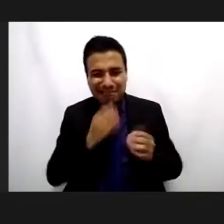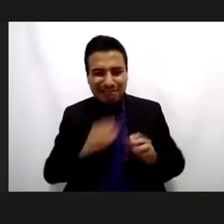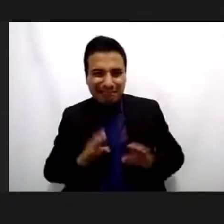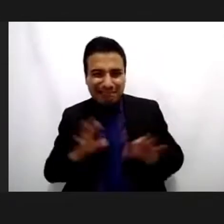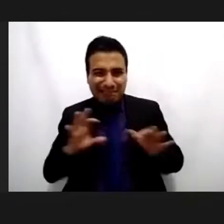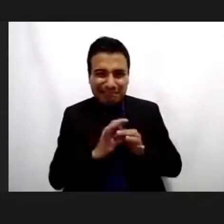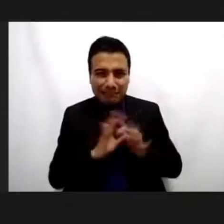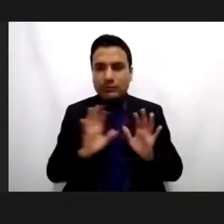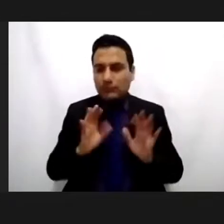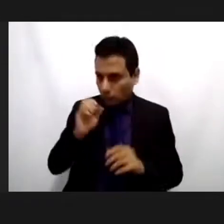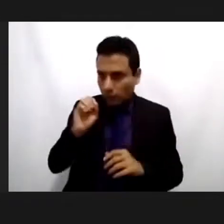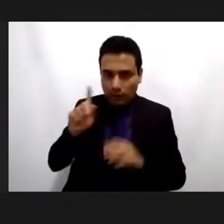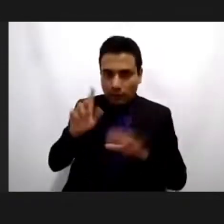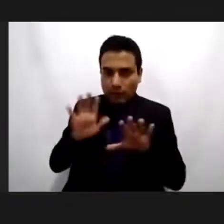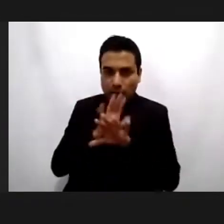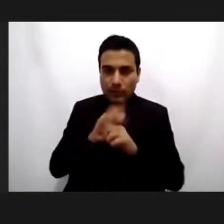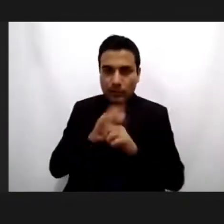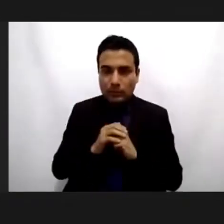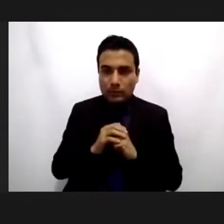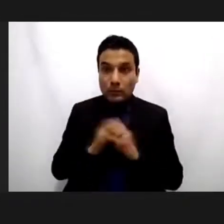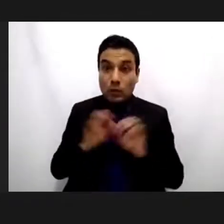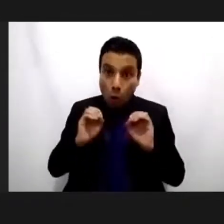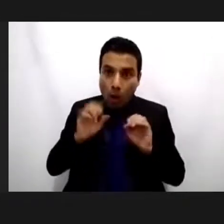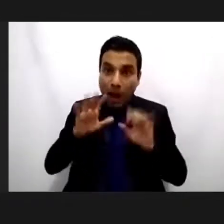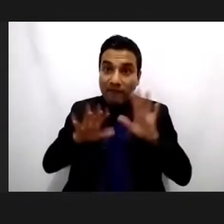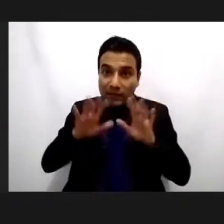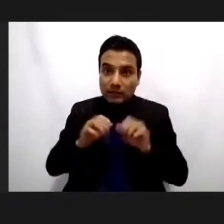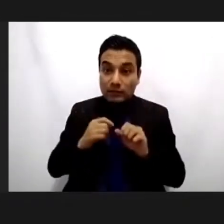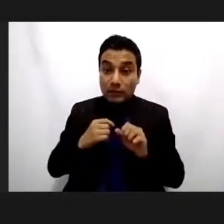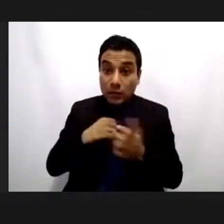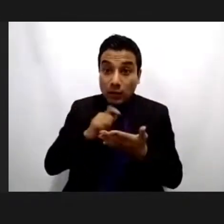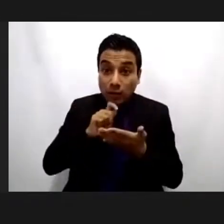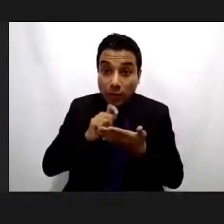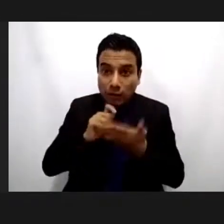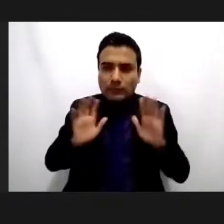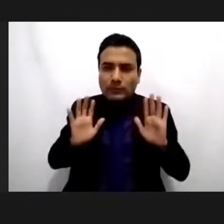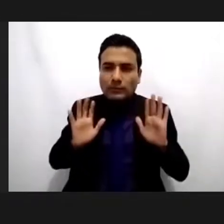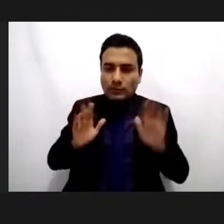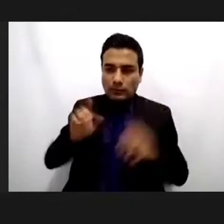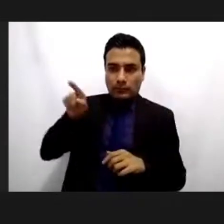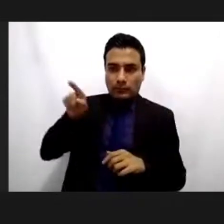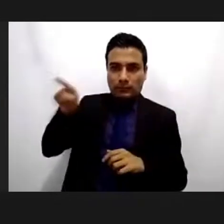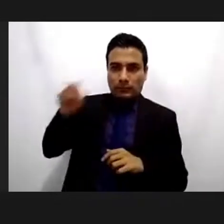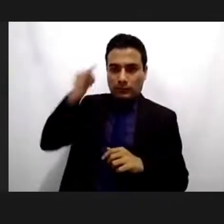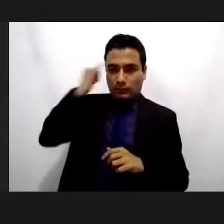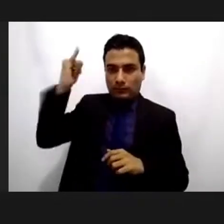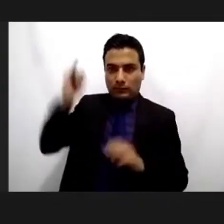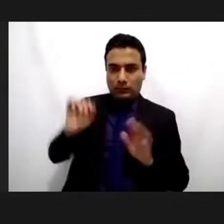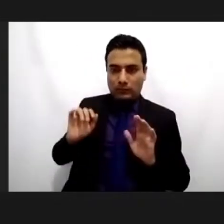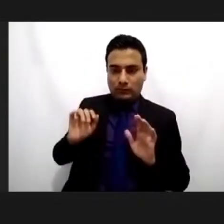dejo espacios para que los resuelvan los actores. Yo llego con el texto terminado, pero